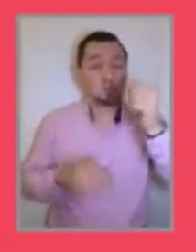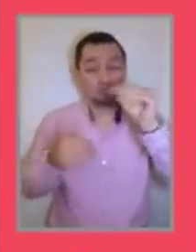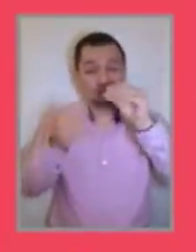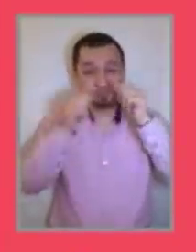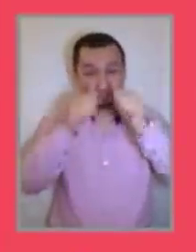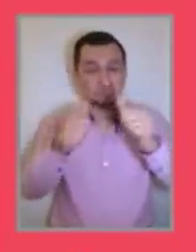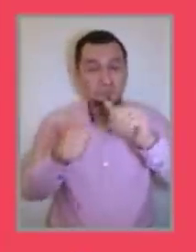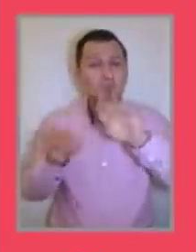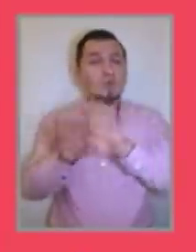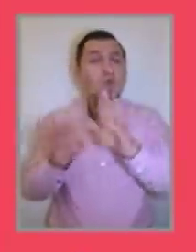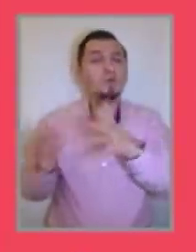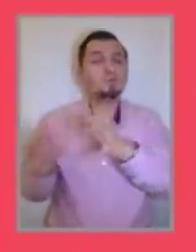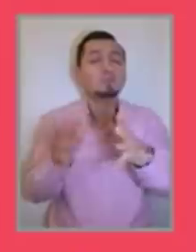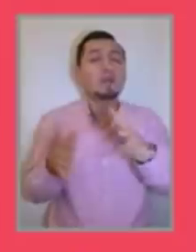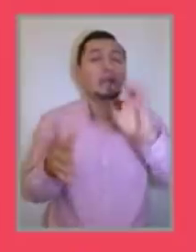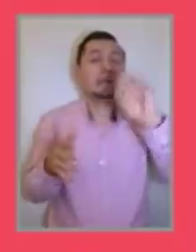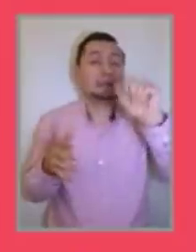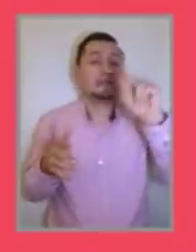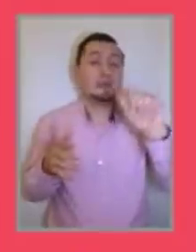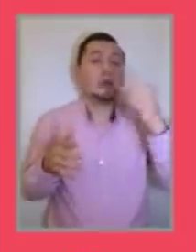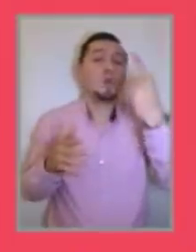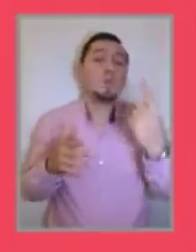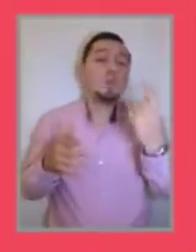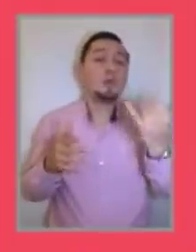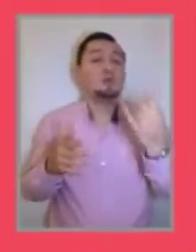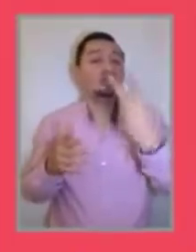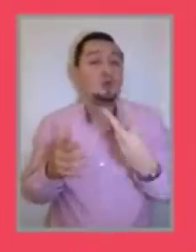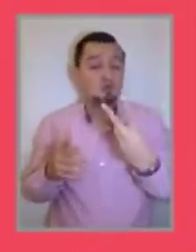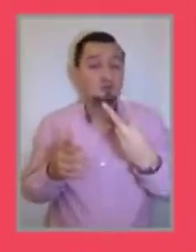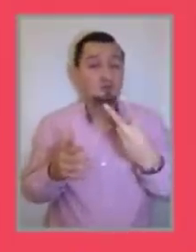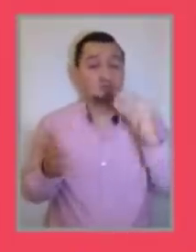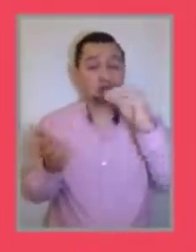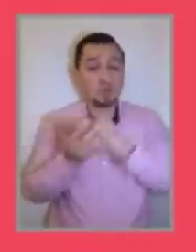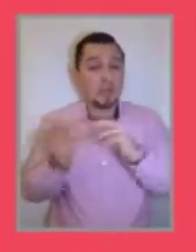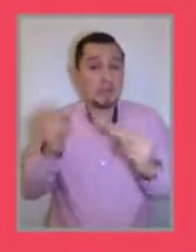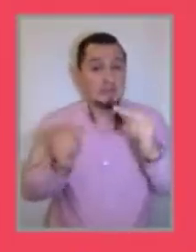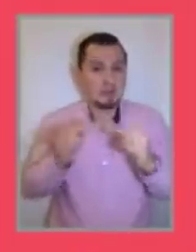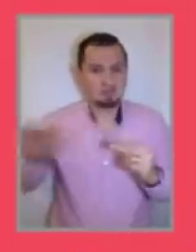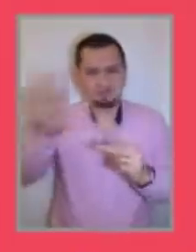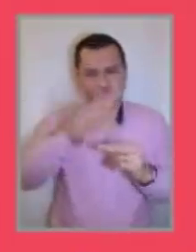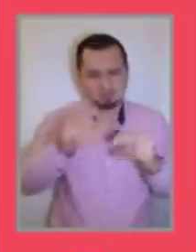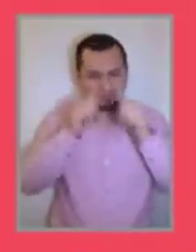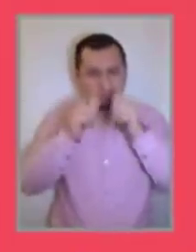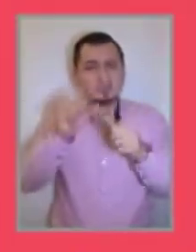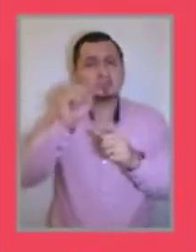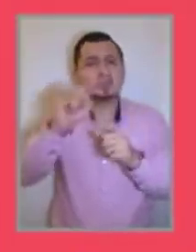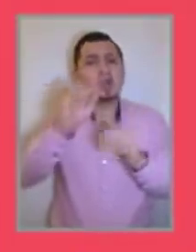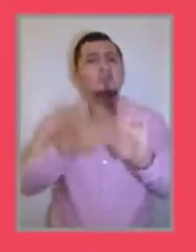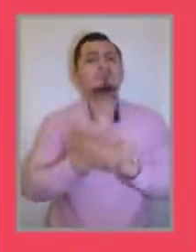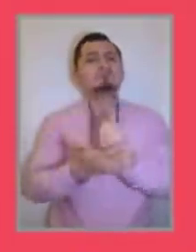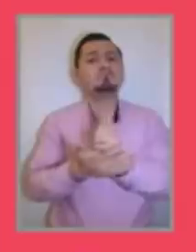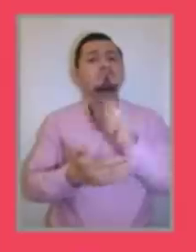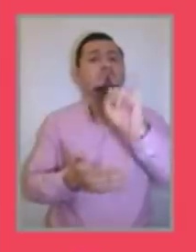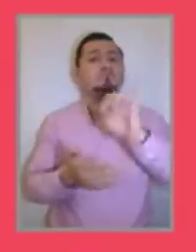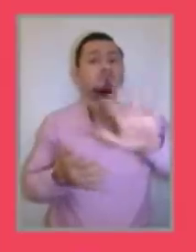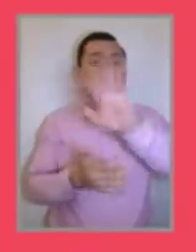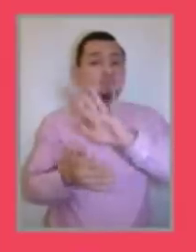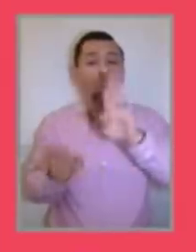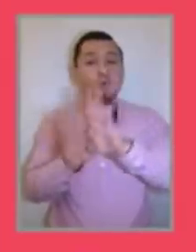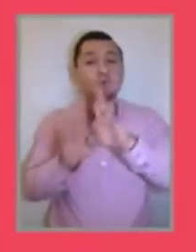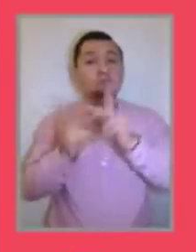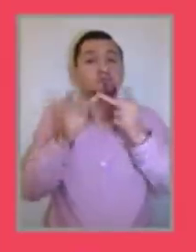sería el equivalente a la etapa 1 y 2 de los otros niveles y se aprobaron algunas actividades